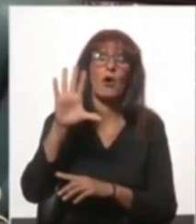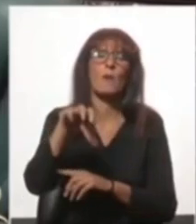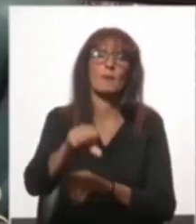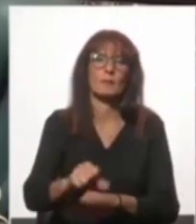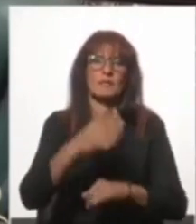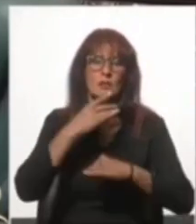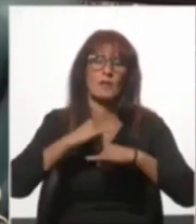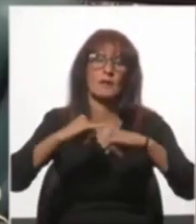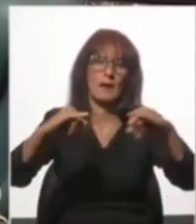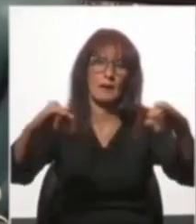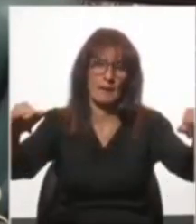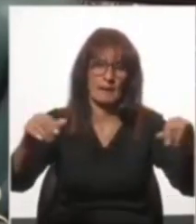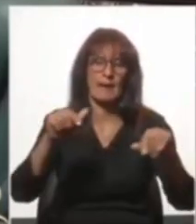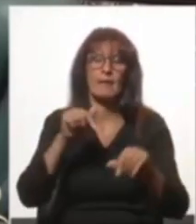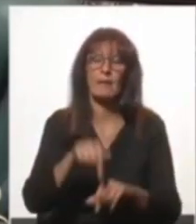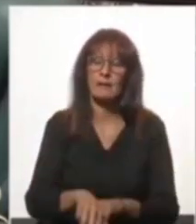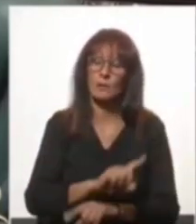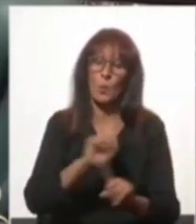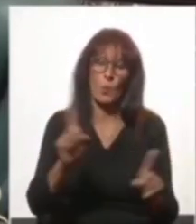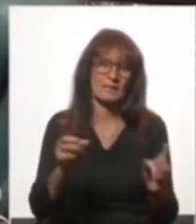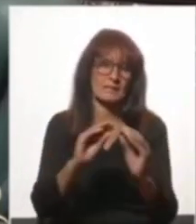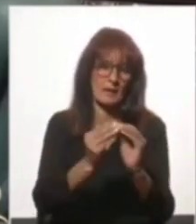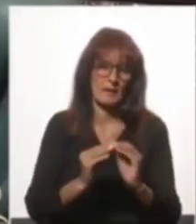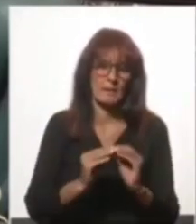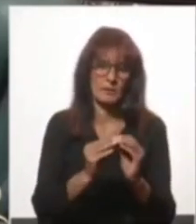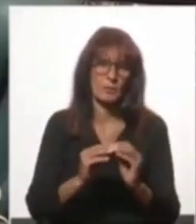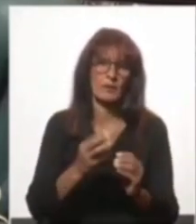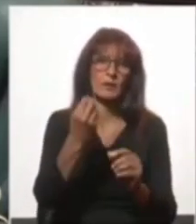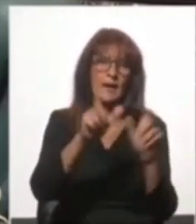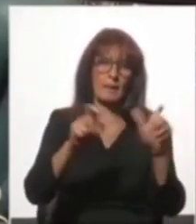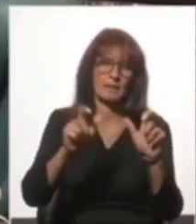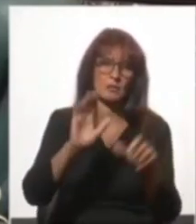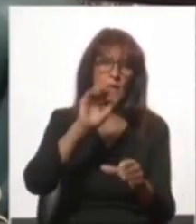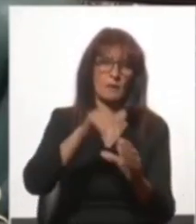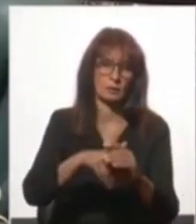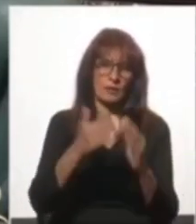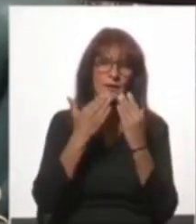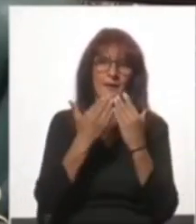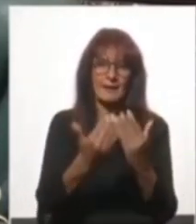campaña. Este no es el presupuesto que la gente votó. Muchas gracias, señora presidenta.